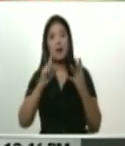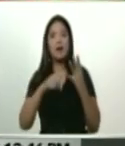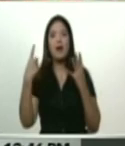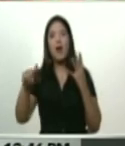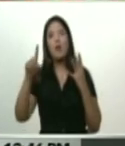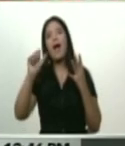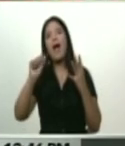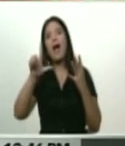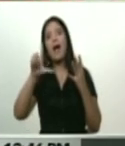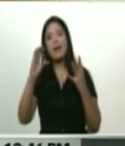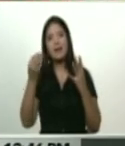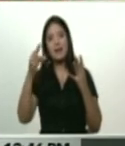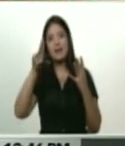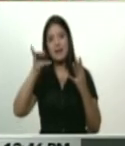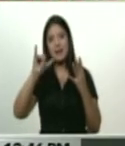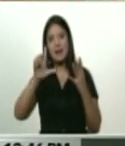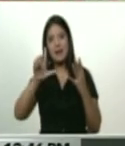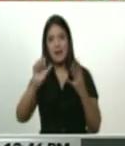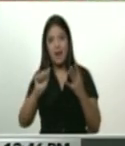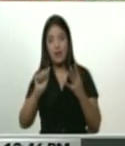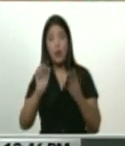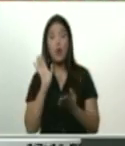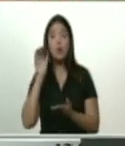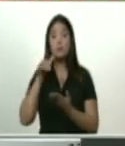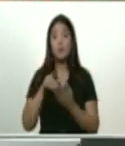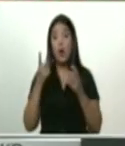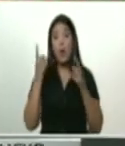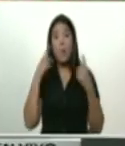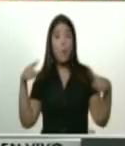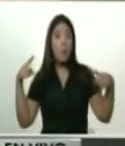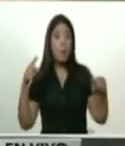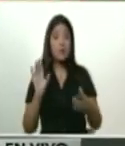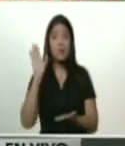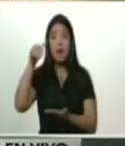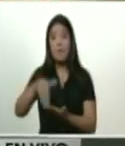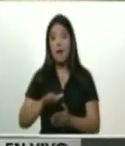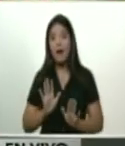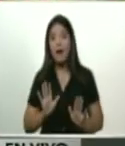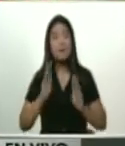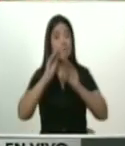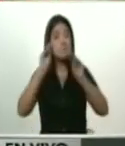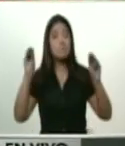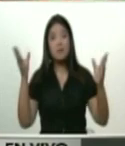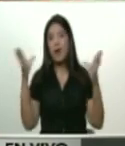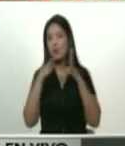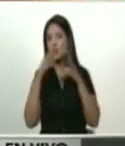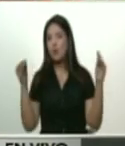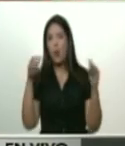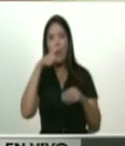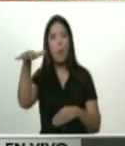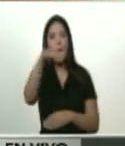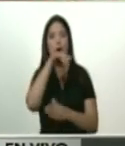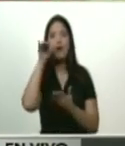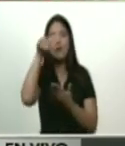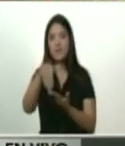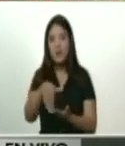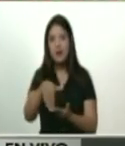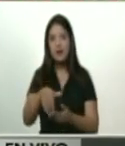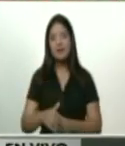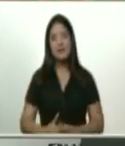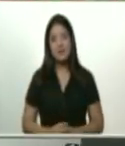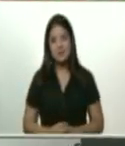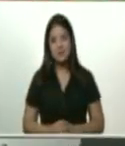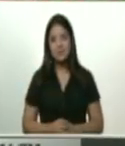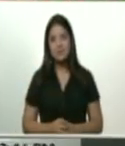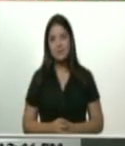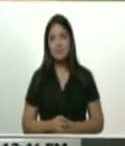Esta es la primera edición de Suena Maracay. Desde ya invitamos a todo el pueblo aragüeño, a todos los maracayeros, las